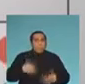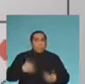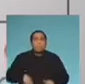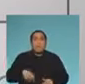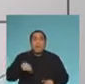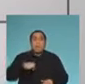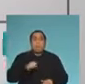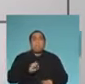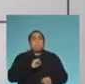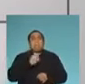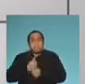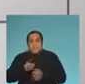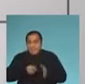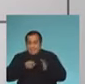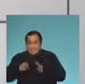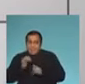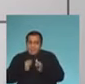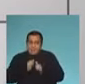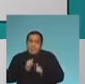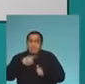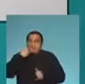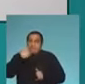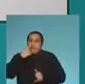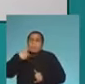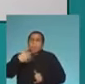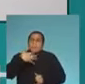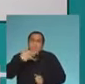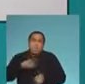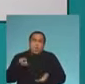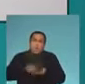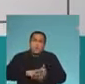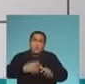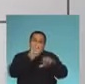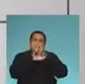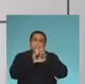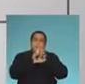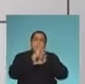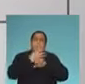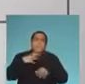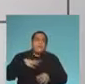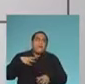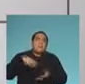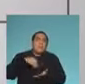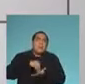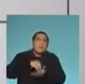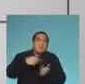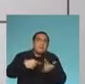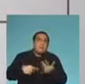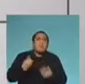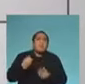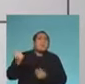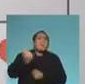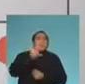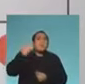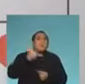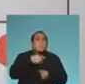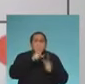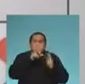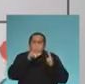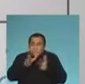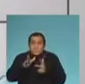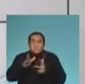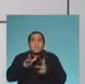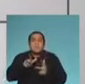primer escalón sumamente interesante, por supuesto. Seguro te vamos a volver a contactar porque hay mucho por compartir. Porque lo importante, como vos bien decías,